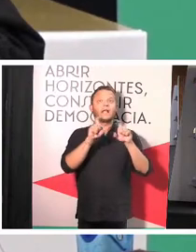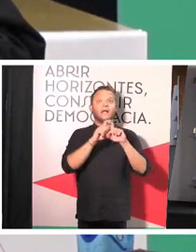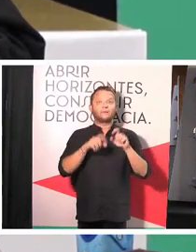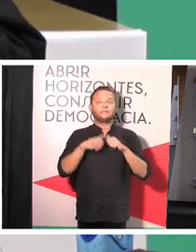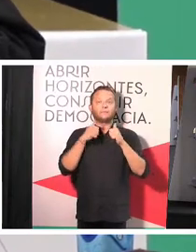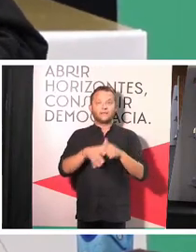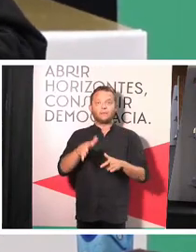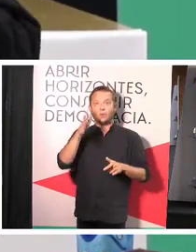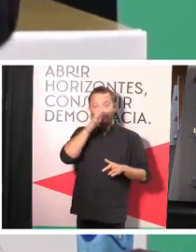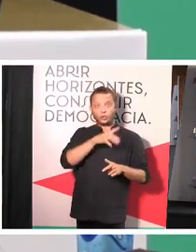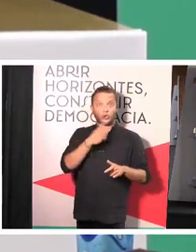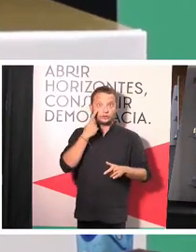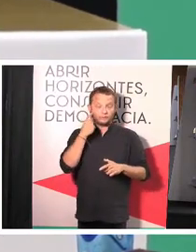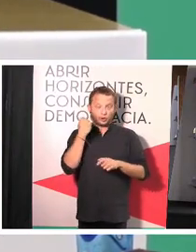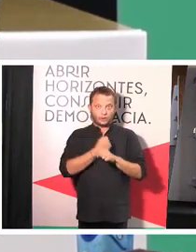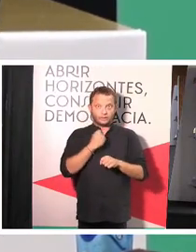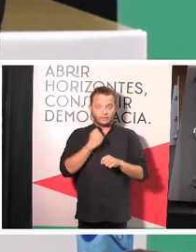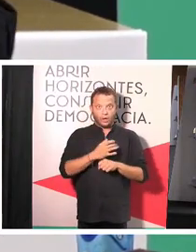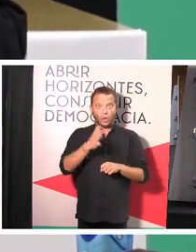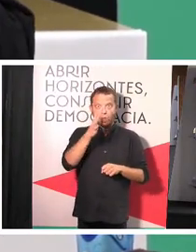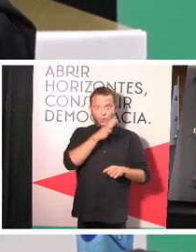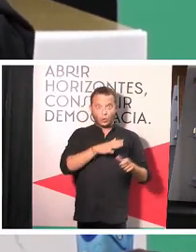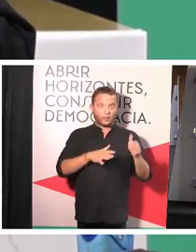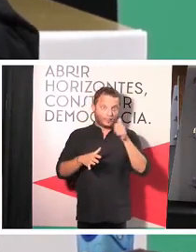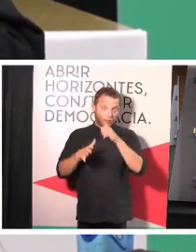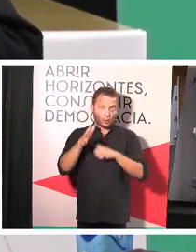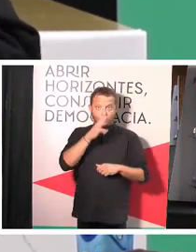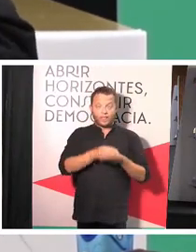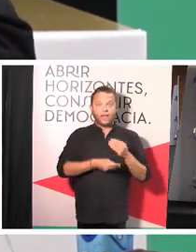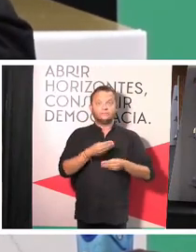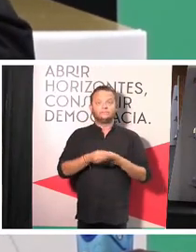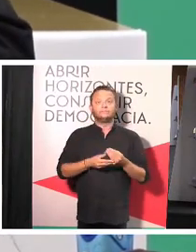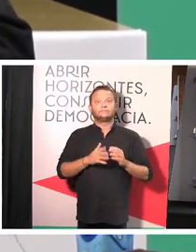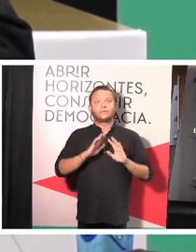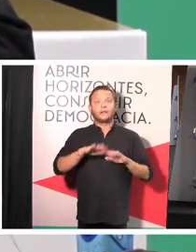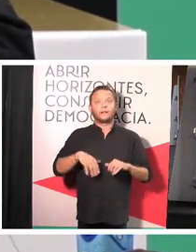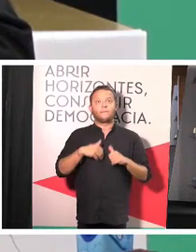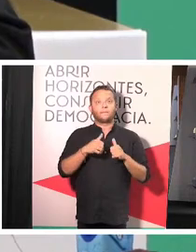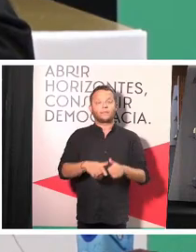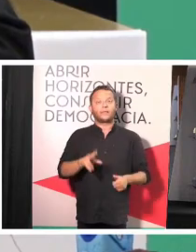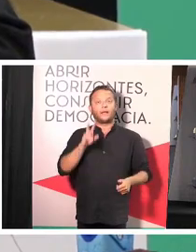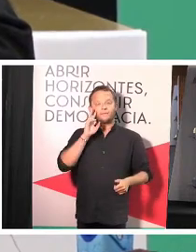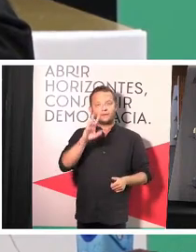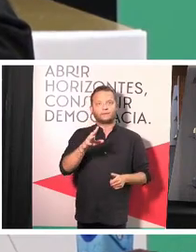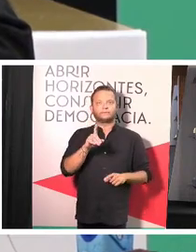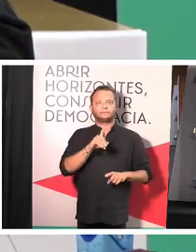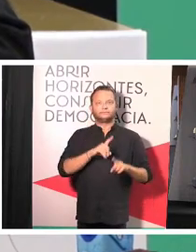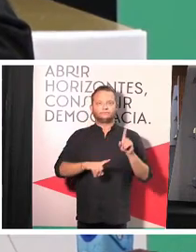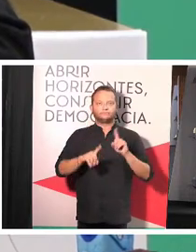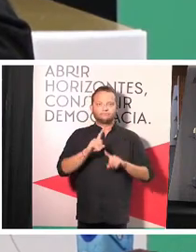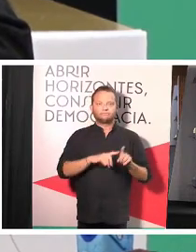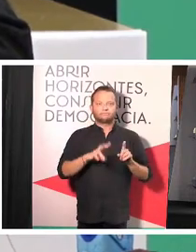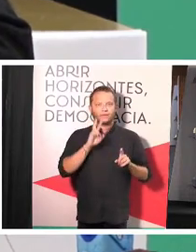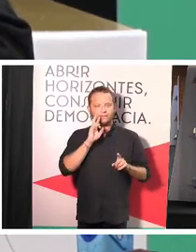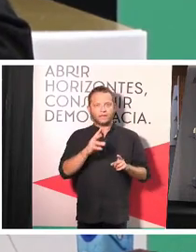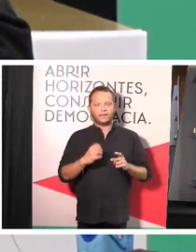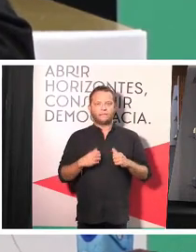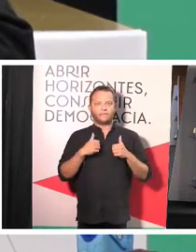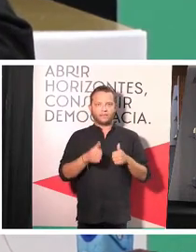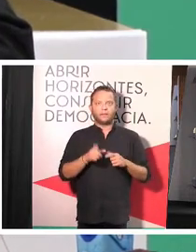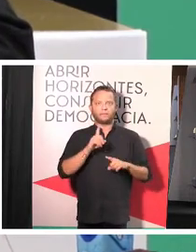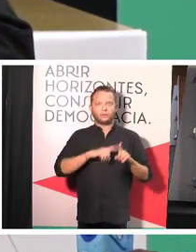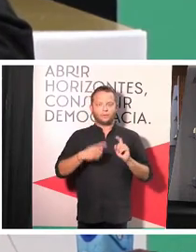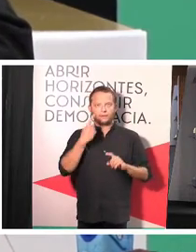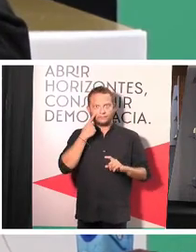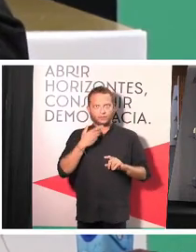poner denuncias a Inspección de Trabajo y ya se empiezan a ver que empiezan a tener ciertos problemas también